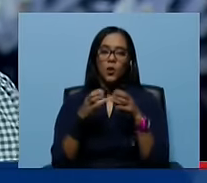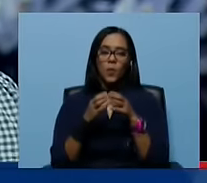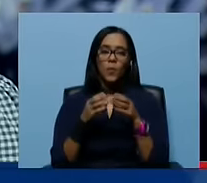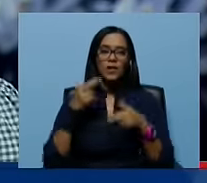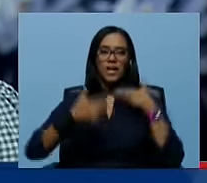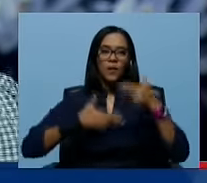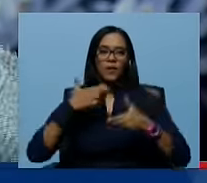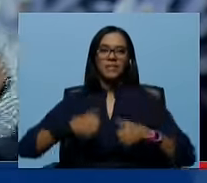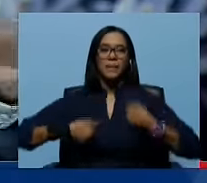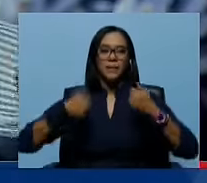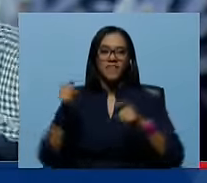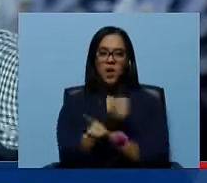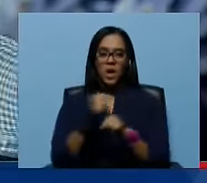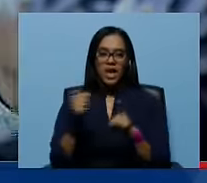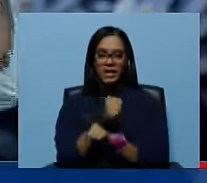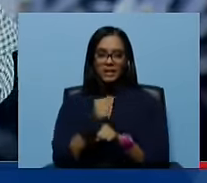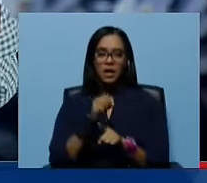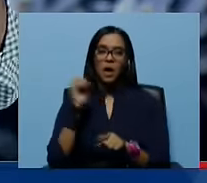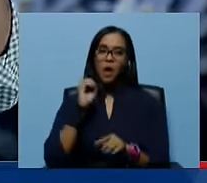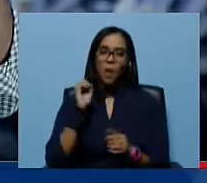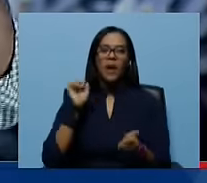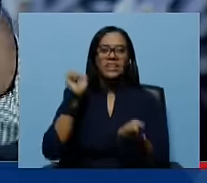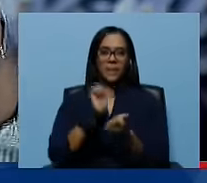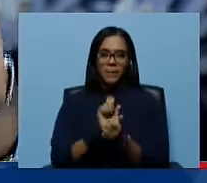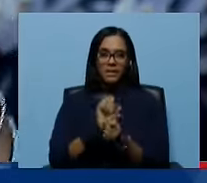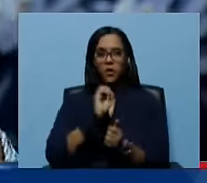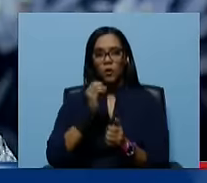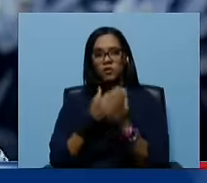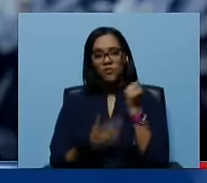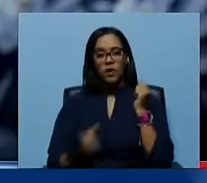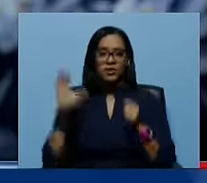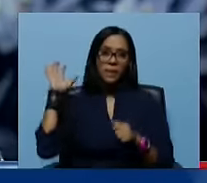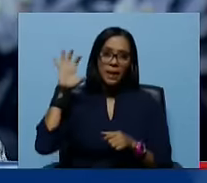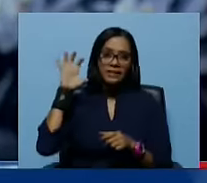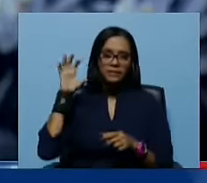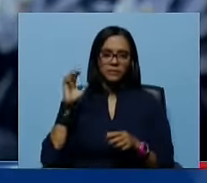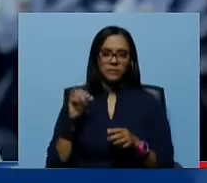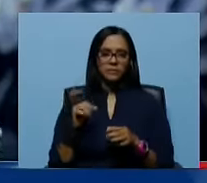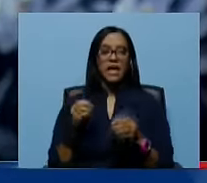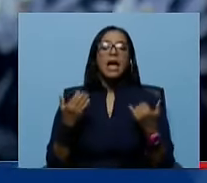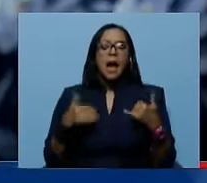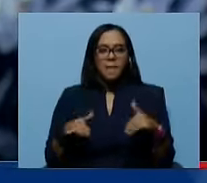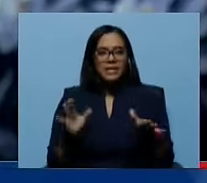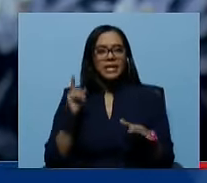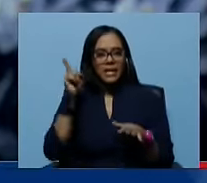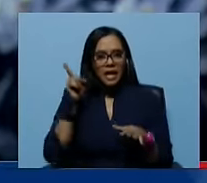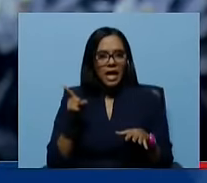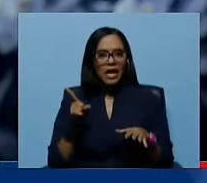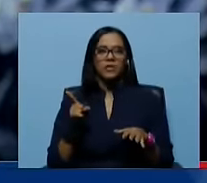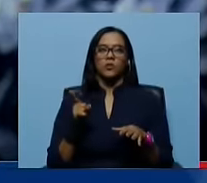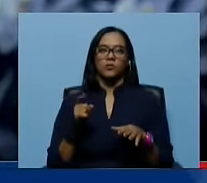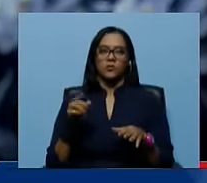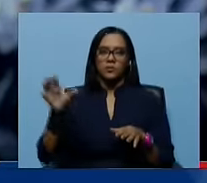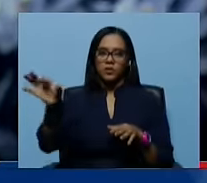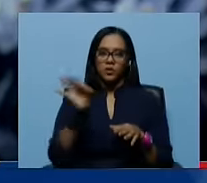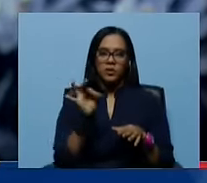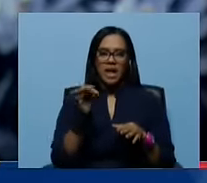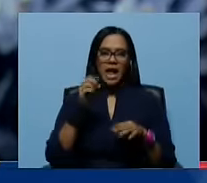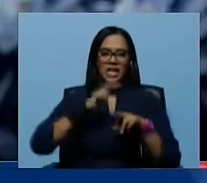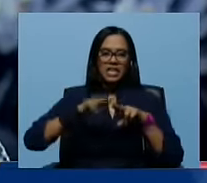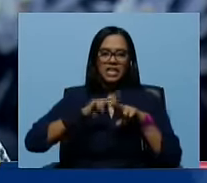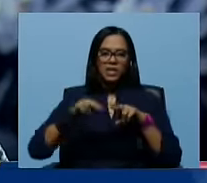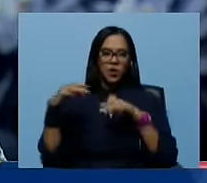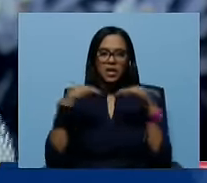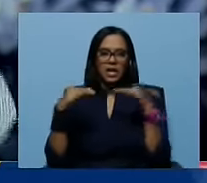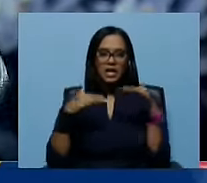violenta o están presos o se fueron del país, a pesar de que ellos pusieron al Niño Guerrero y